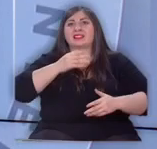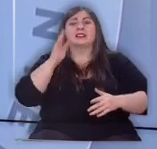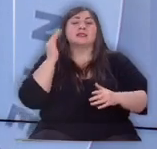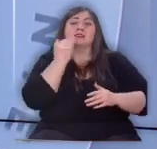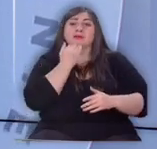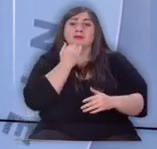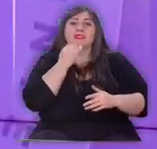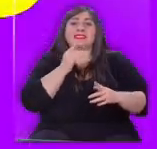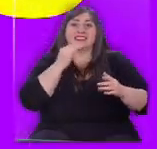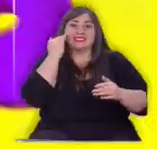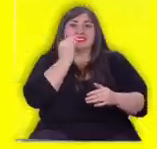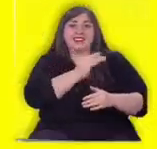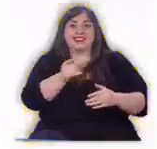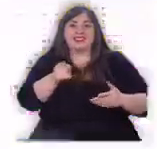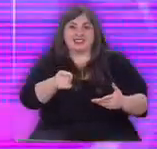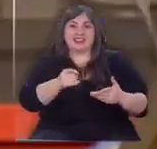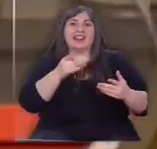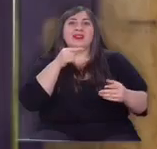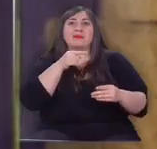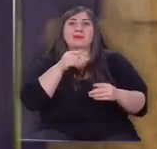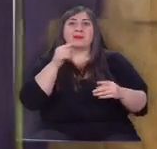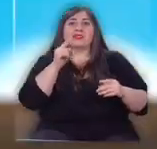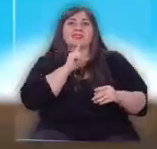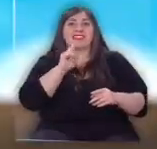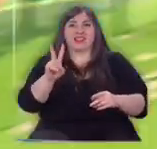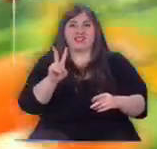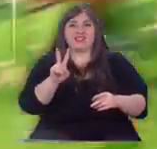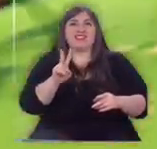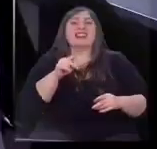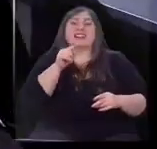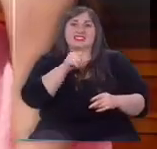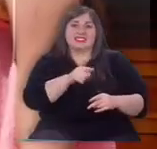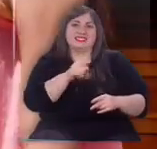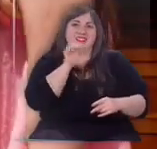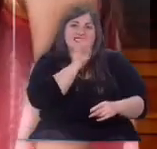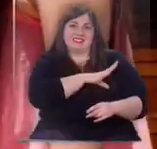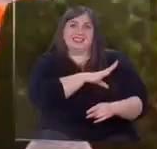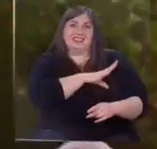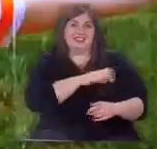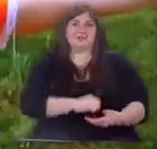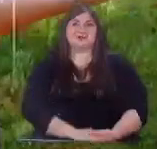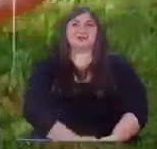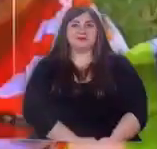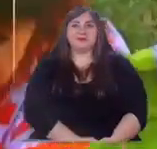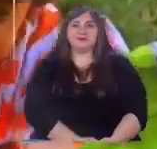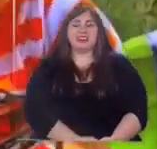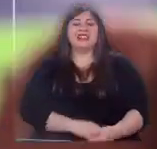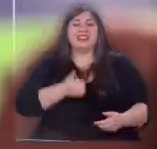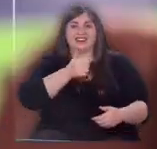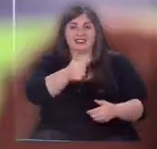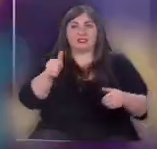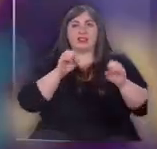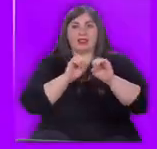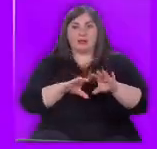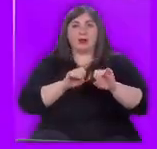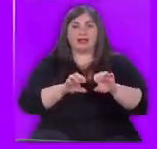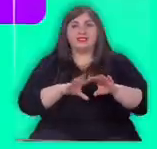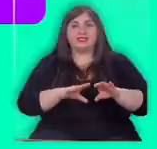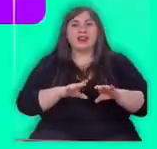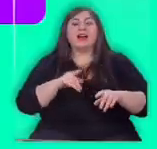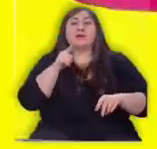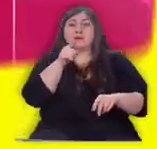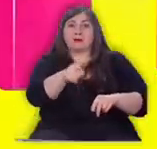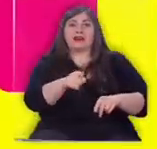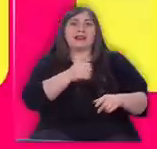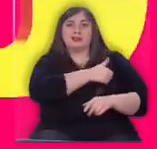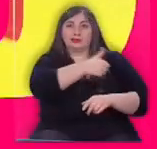propuesta de contenidos de esta iniciativa será articulada por Televisión Nacional de Chile, televisión educativa que va a estar, por supuesto,